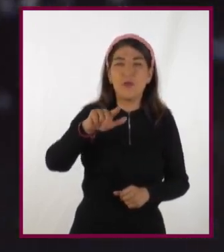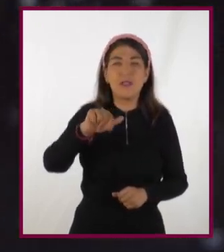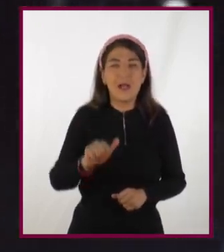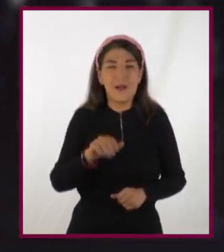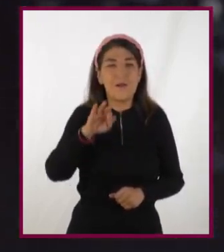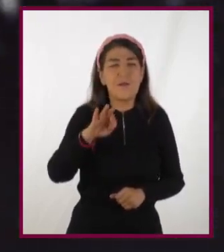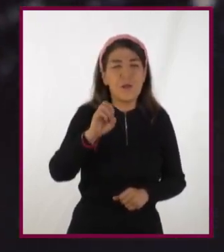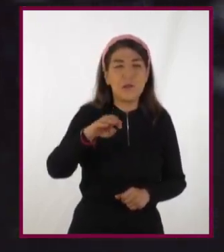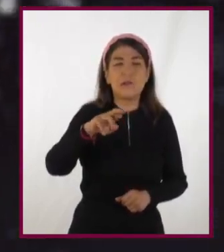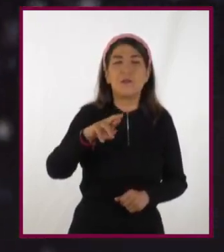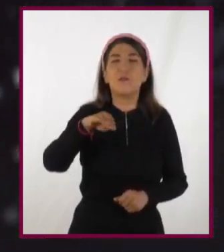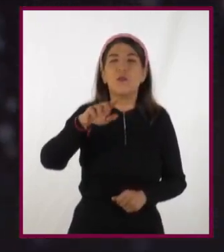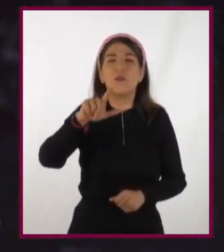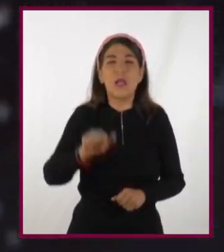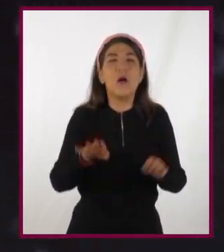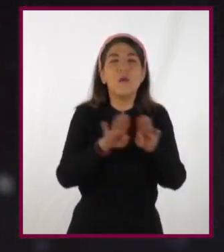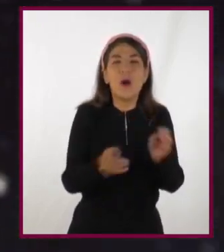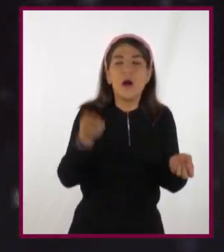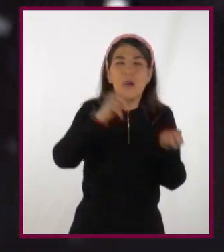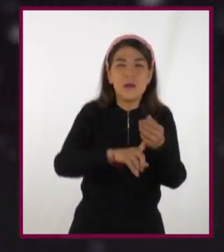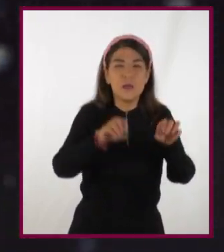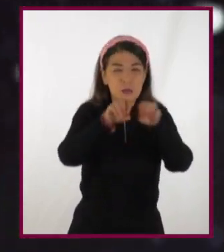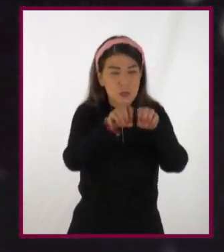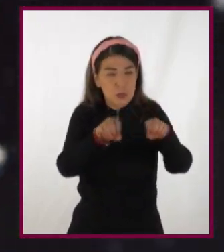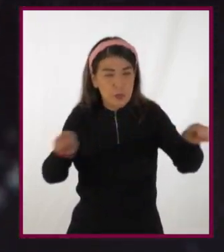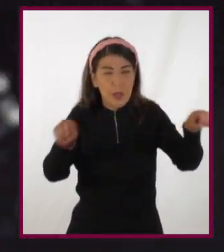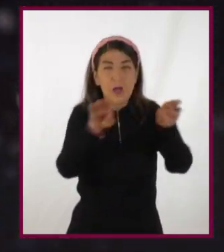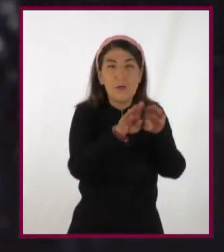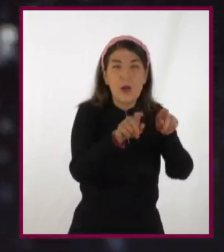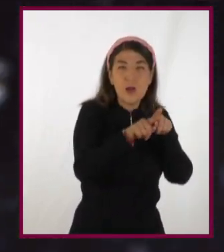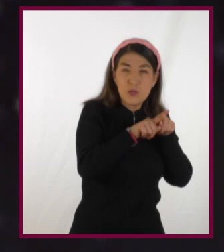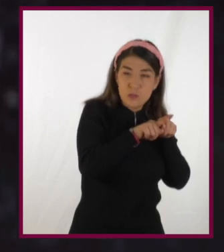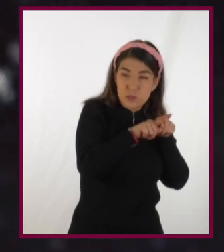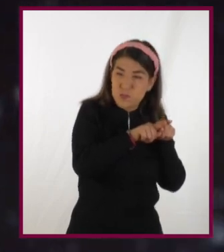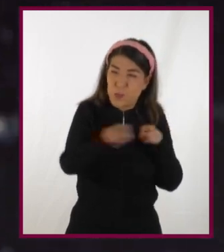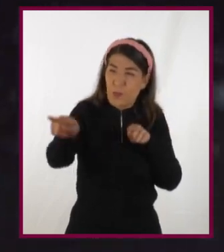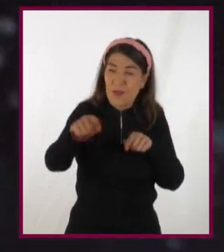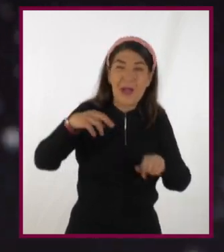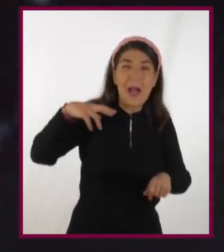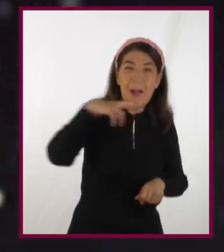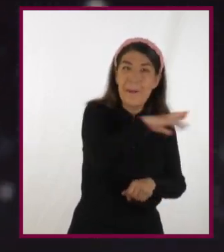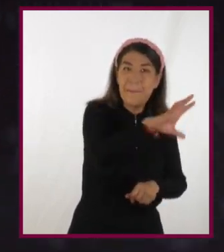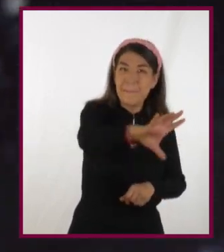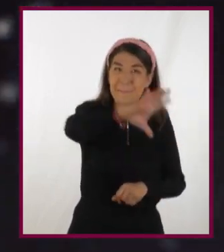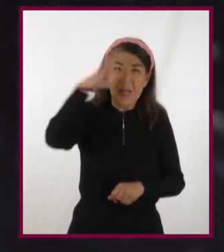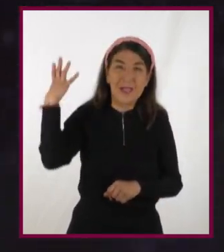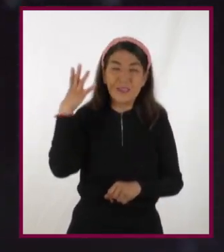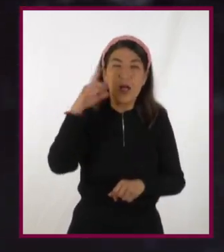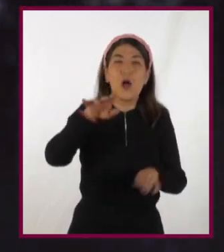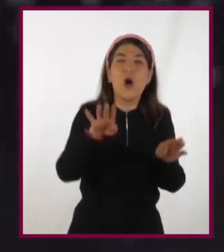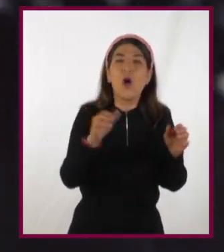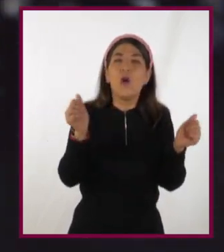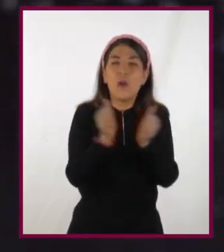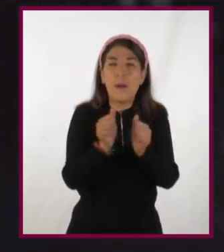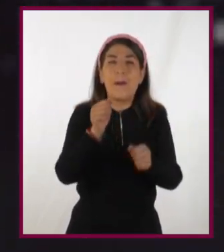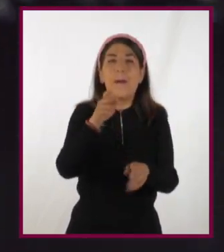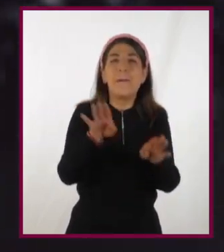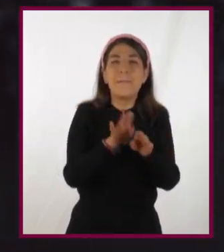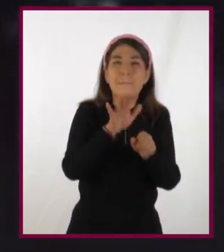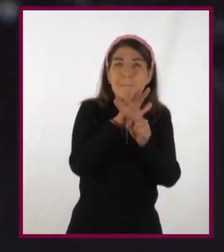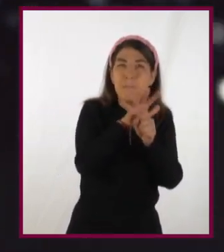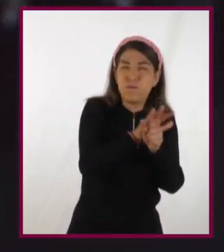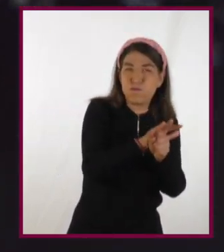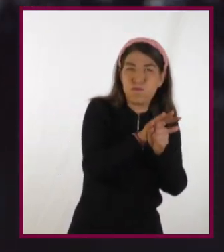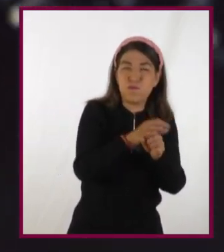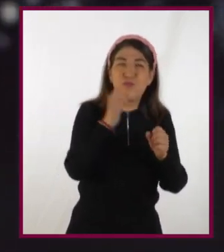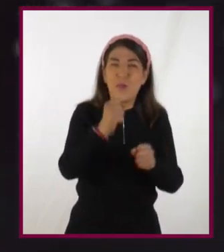situación, en el flujo dentro de un tubo, que nos dicen cómo depende la velocidad en la que sale el agua, con la presión o con las diferencias